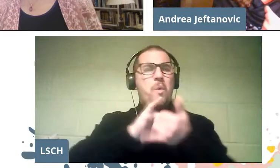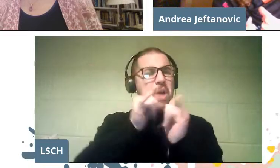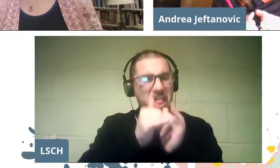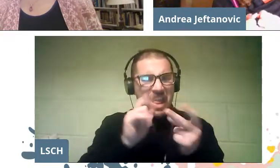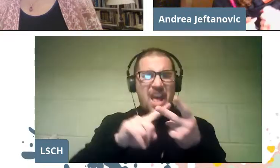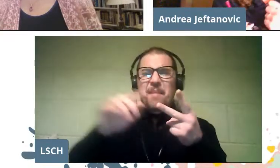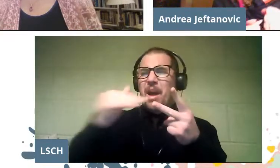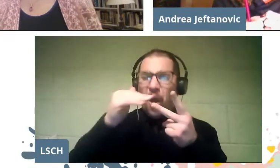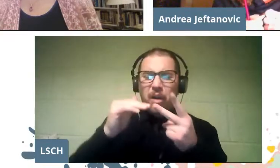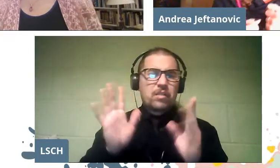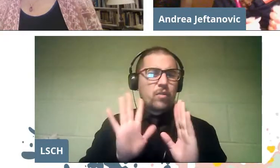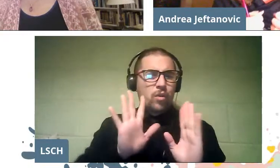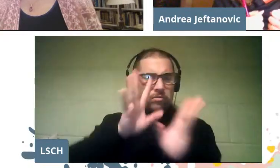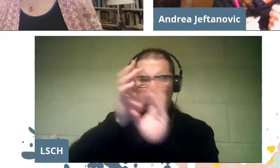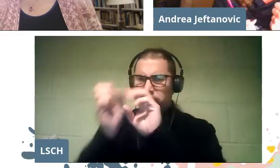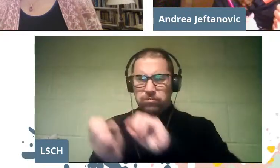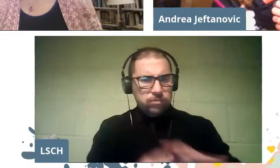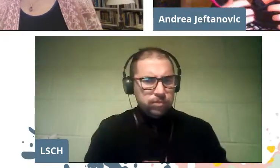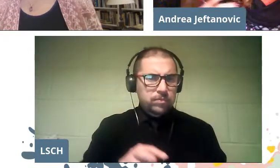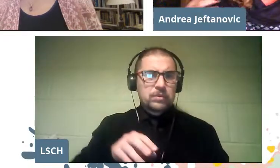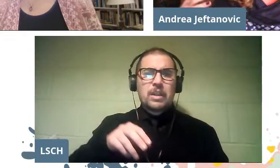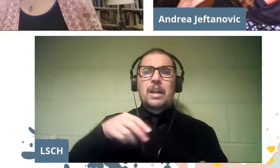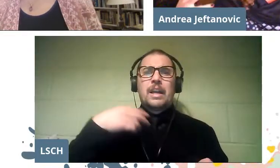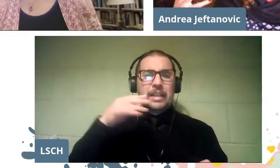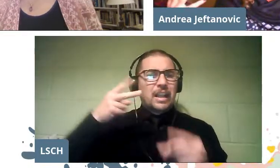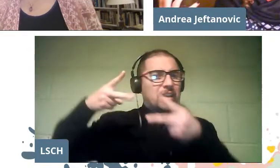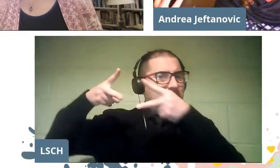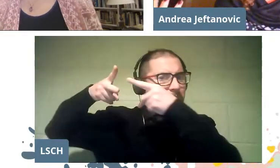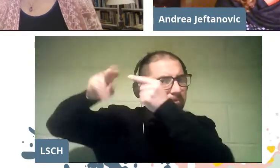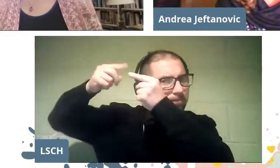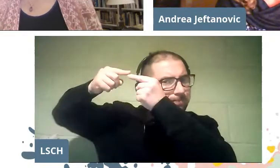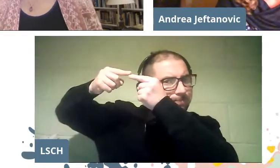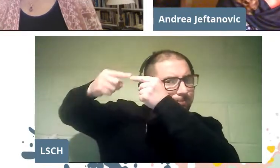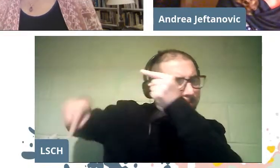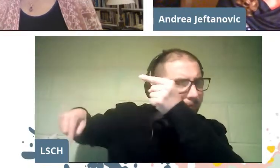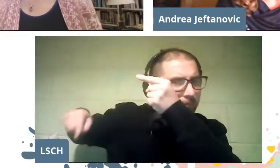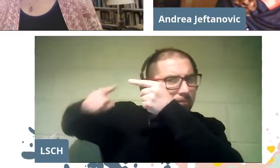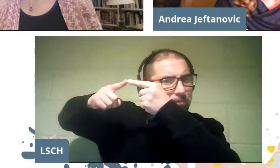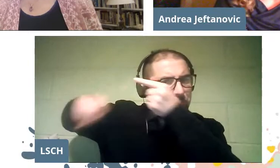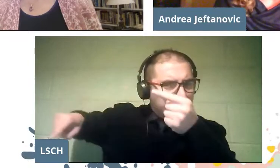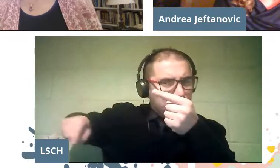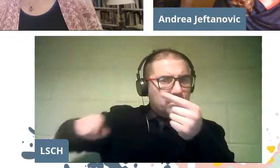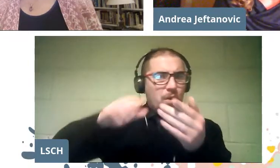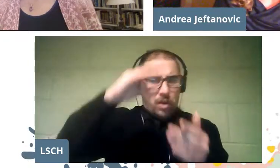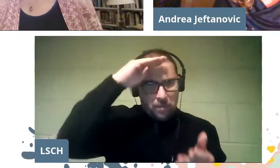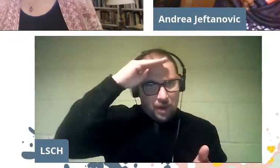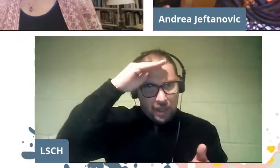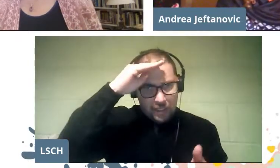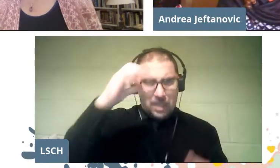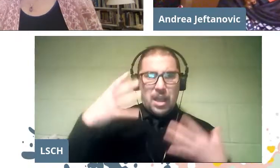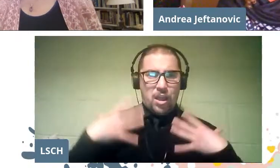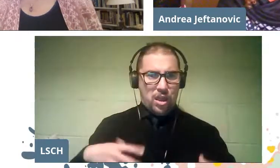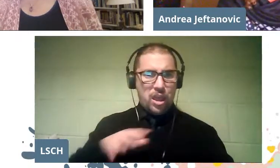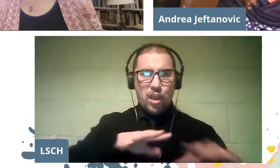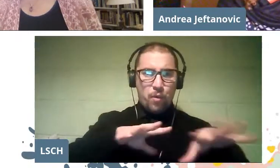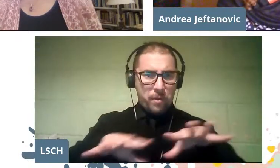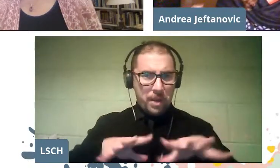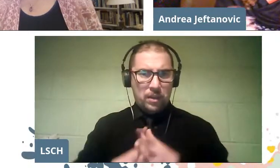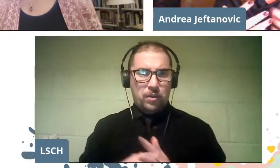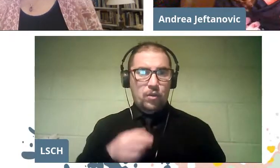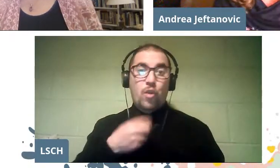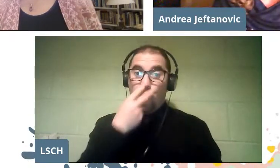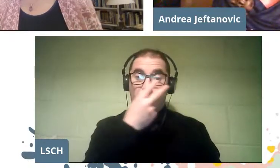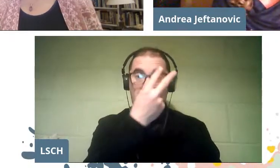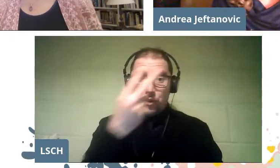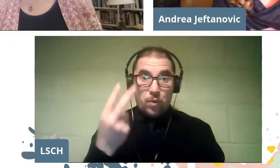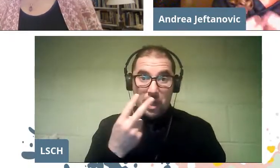llegan. Y la idea de caminar y desconectarse es permitir tener una experiencia más sinestésica. Yo hablé de lo visual,